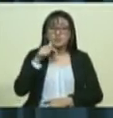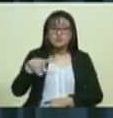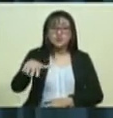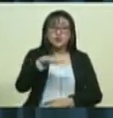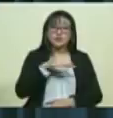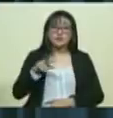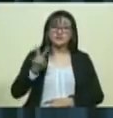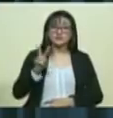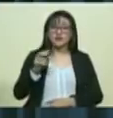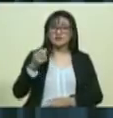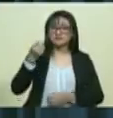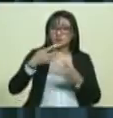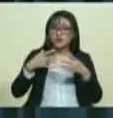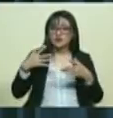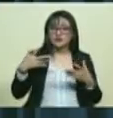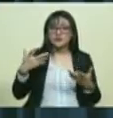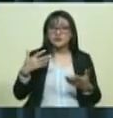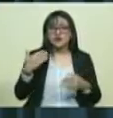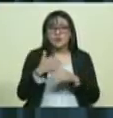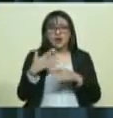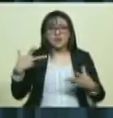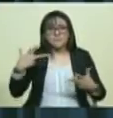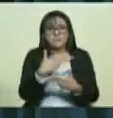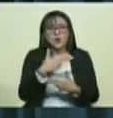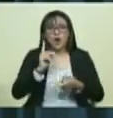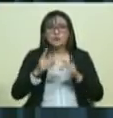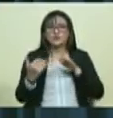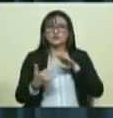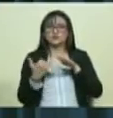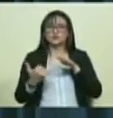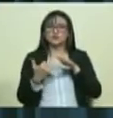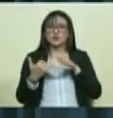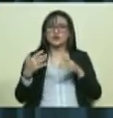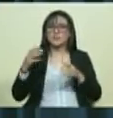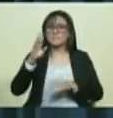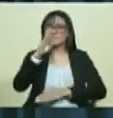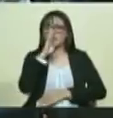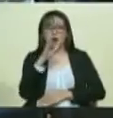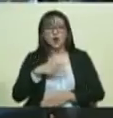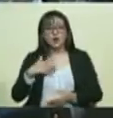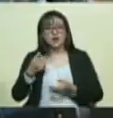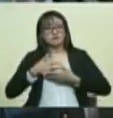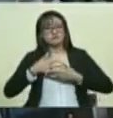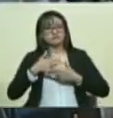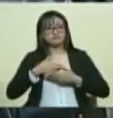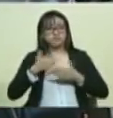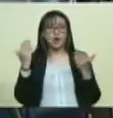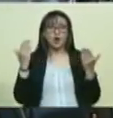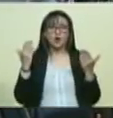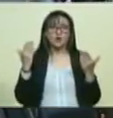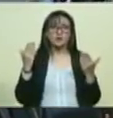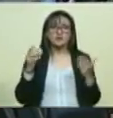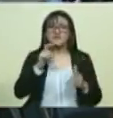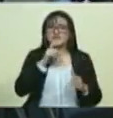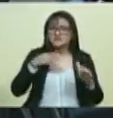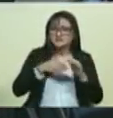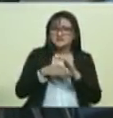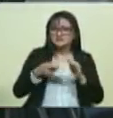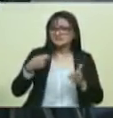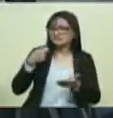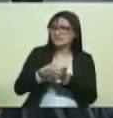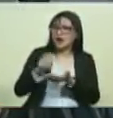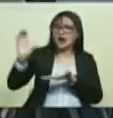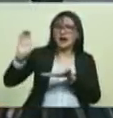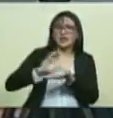venezuela y están represados de manera ilegal en algunas instituciones financieras de la ausencia de acceso a ningún tipo de financiamiento